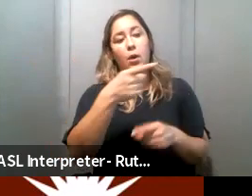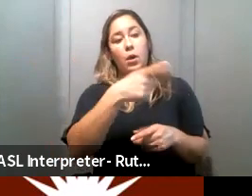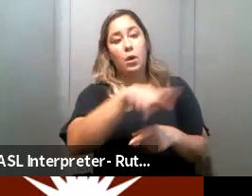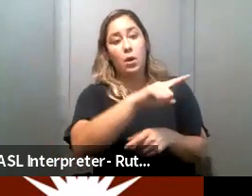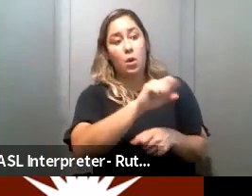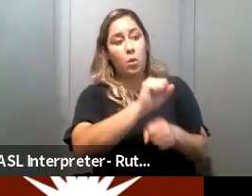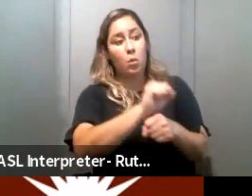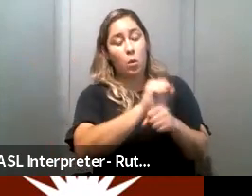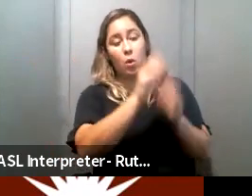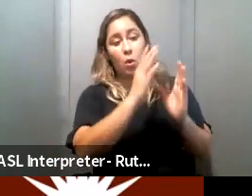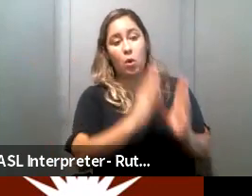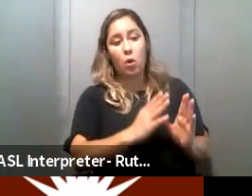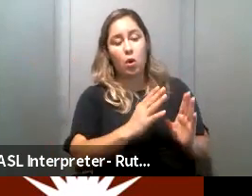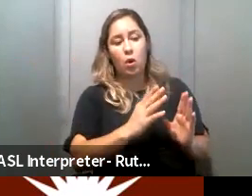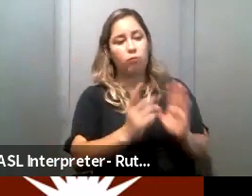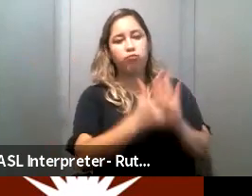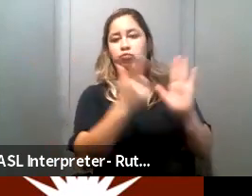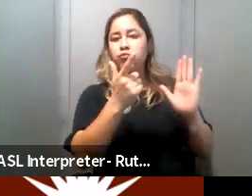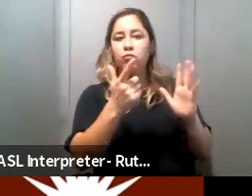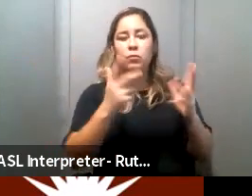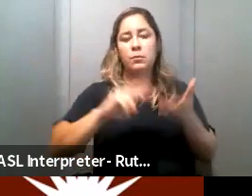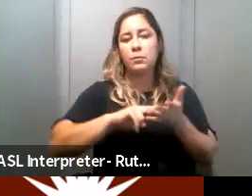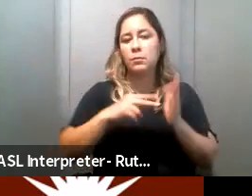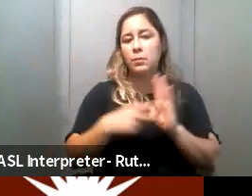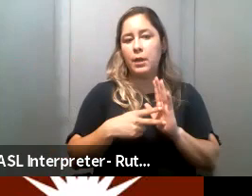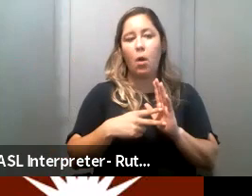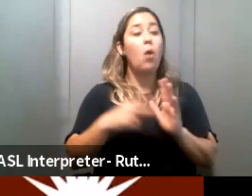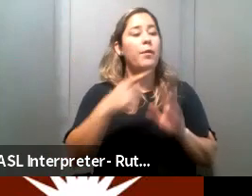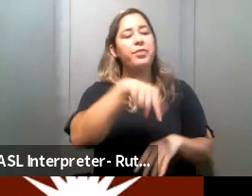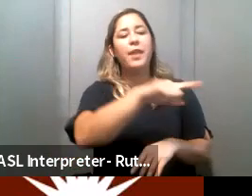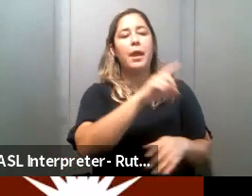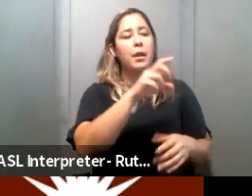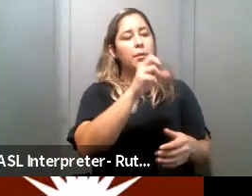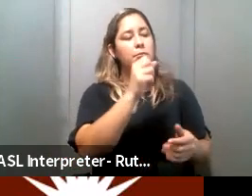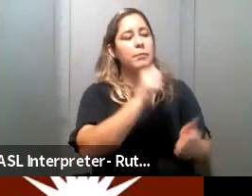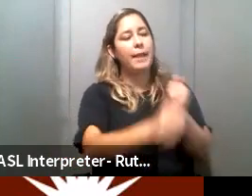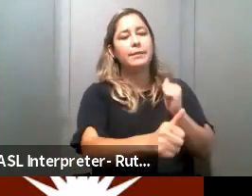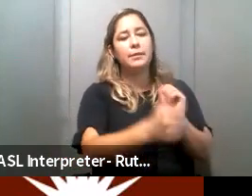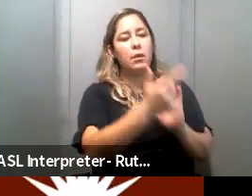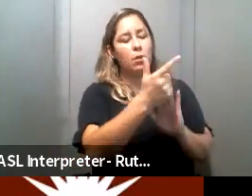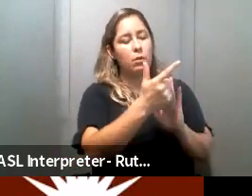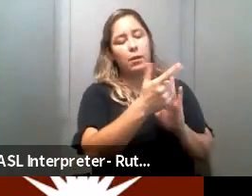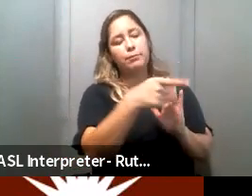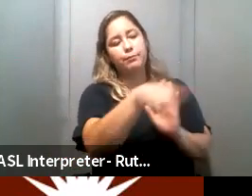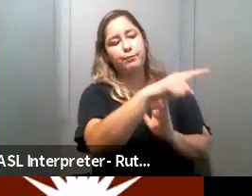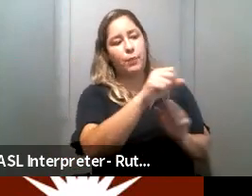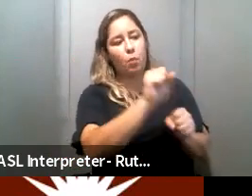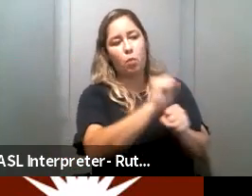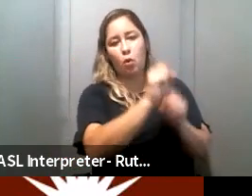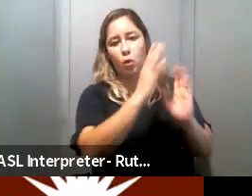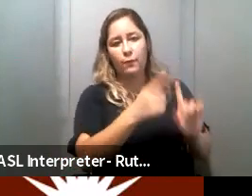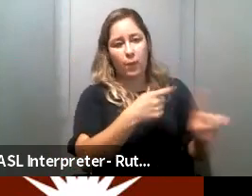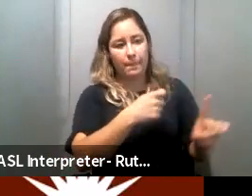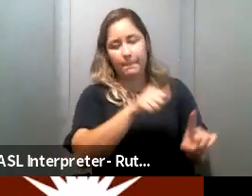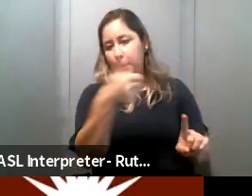pues una situación propicia para la explotación y el abuso de los trabajadores, que ha